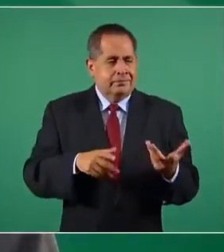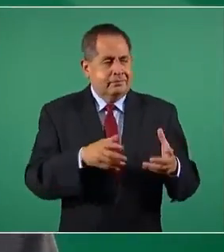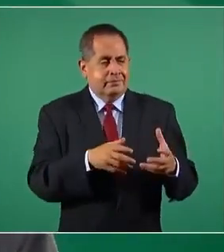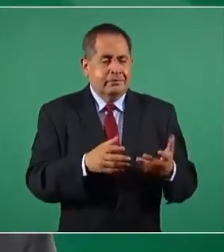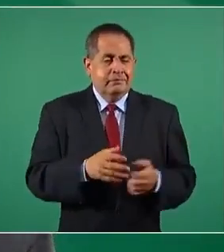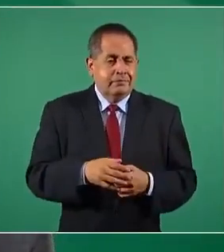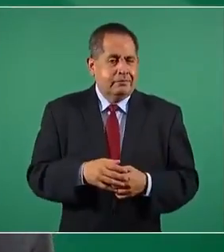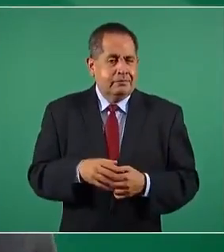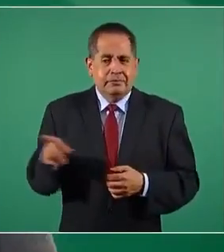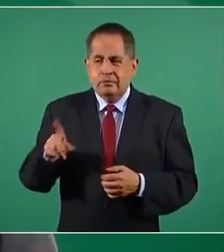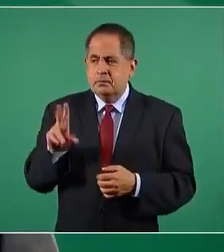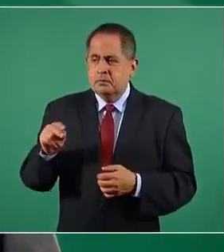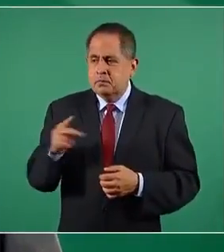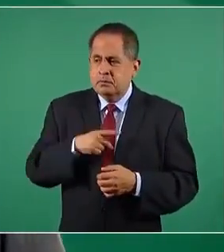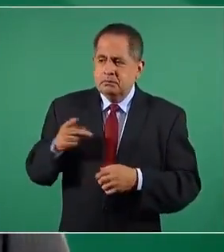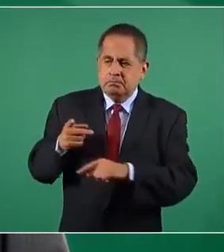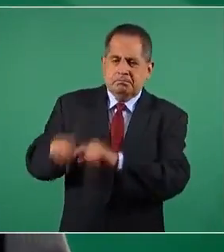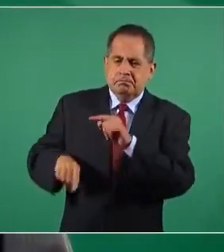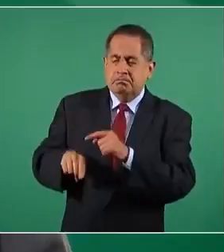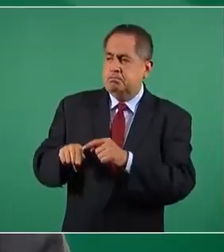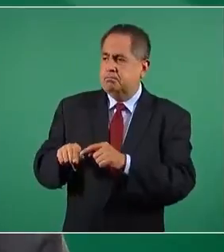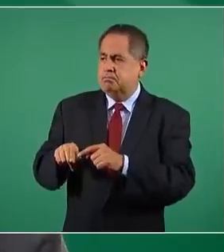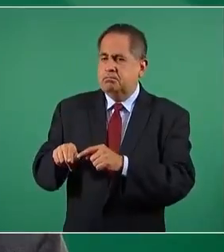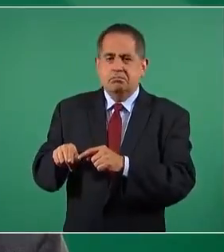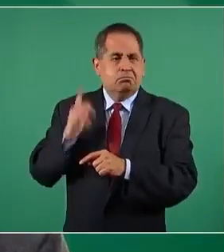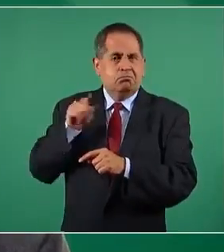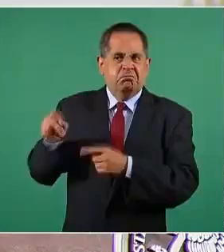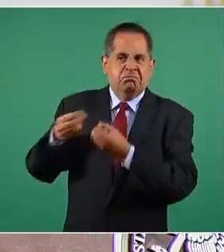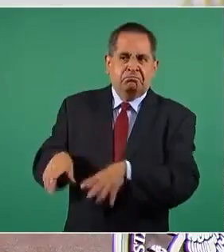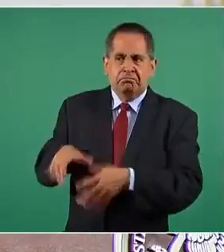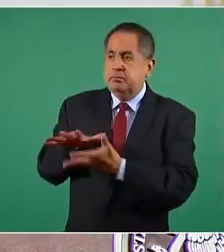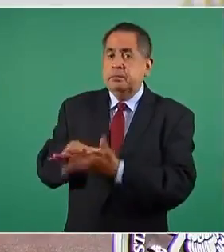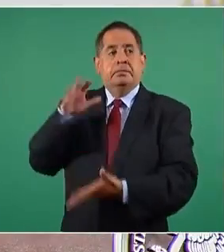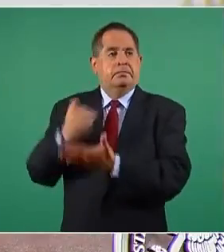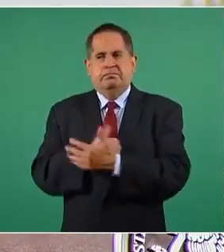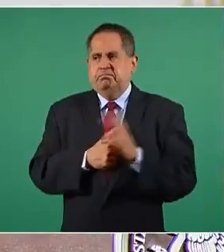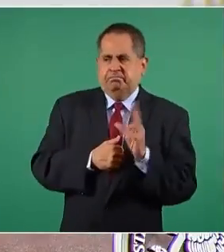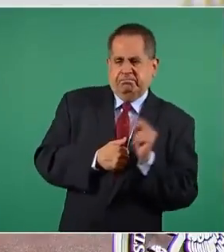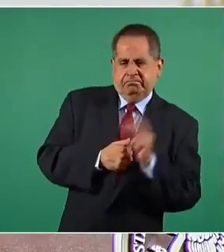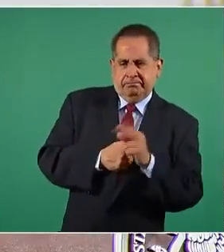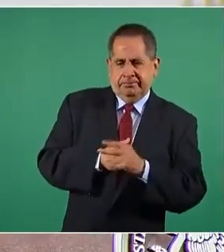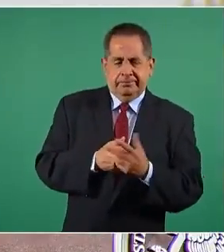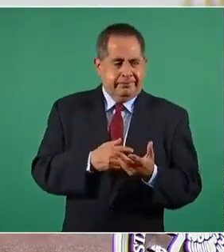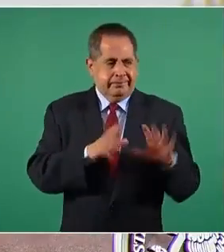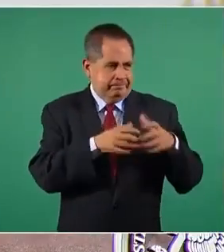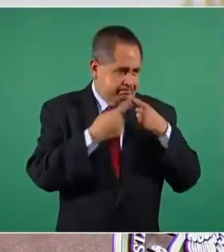no contáramos con la mayoría en la Cámara de Diputados.